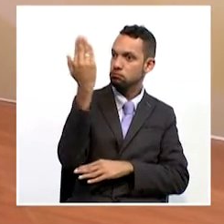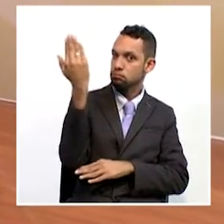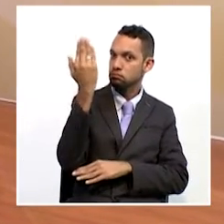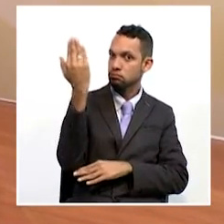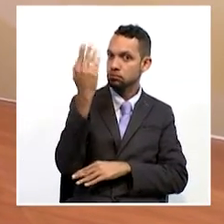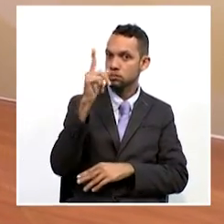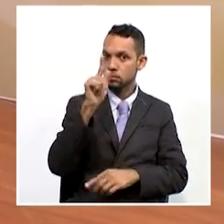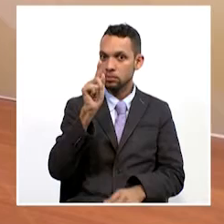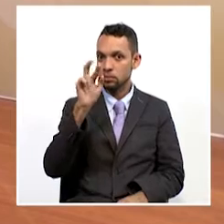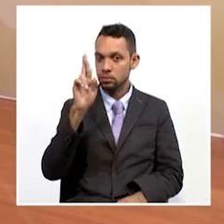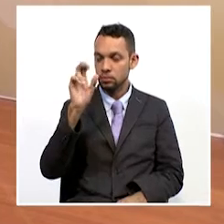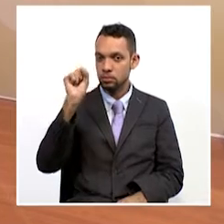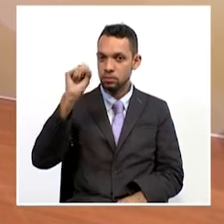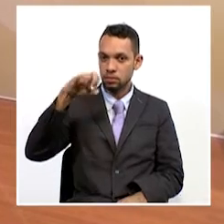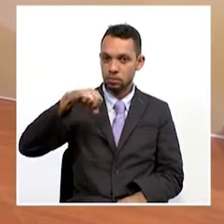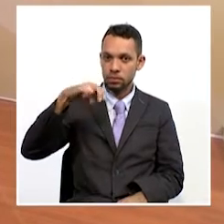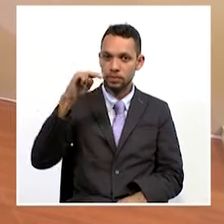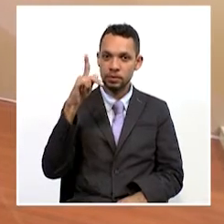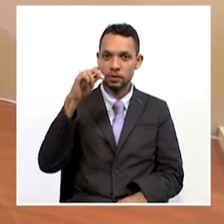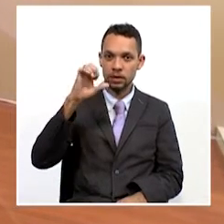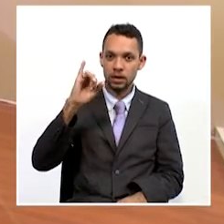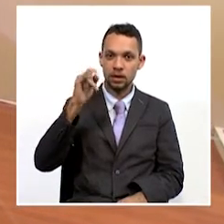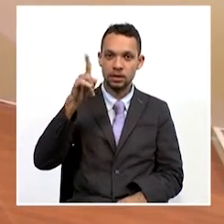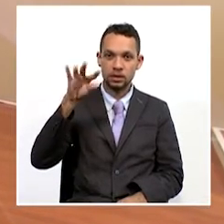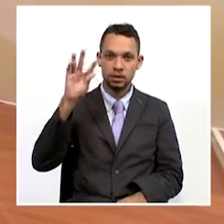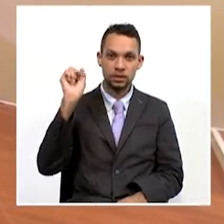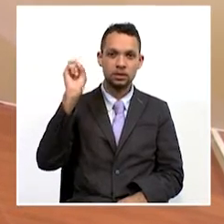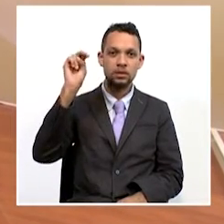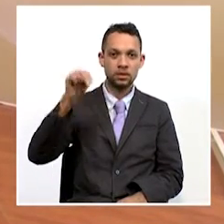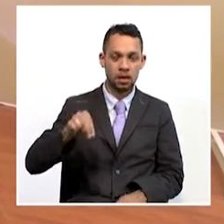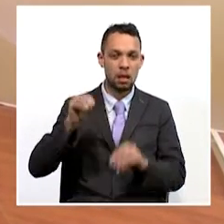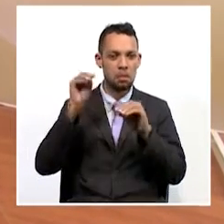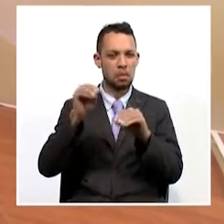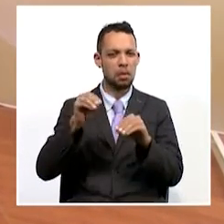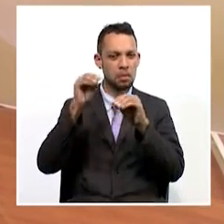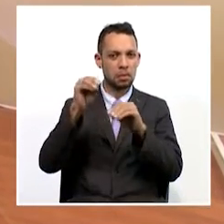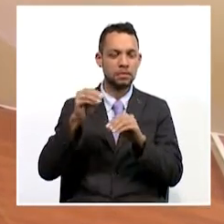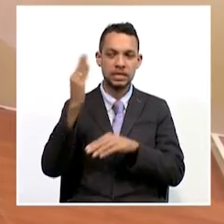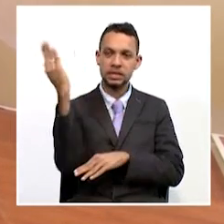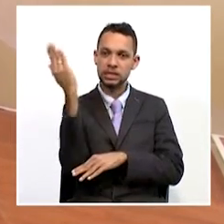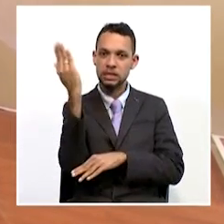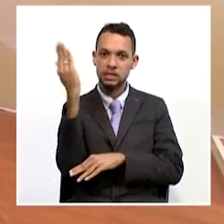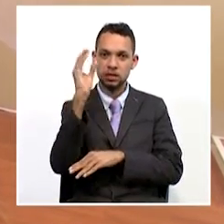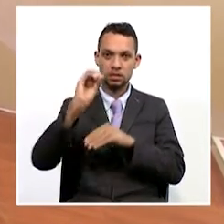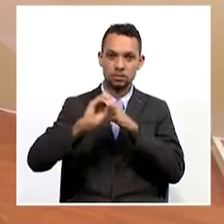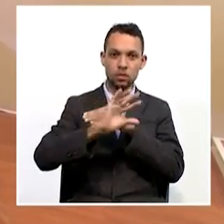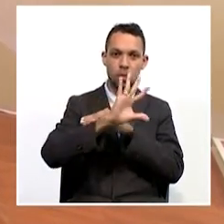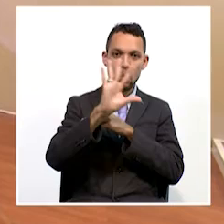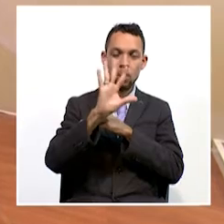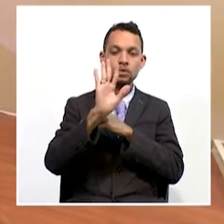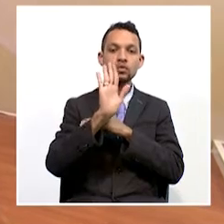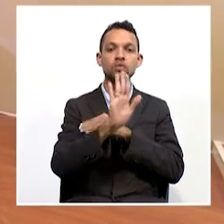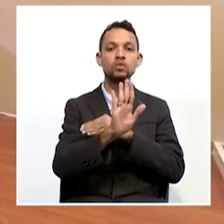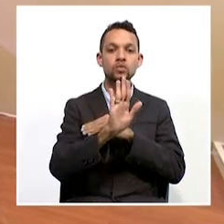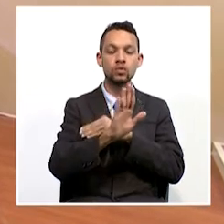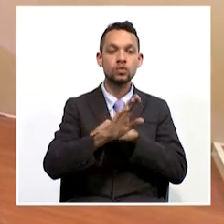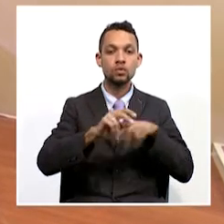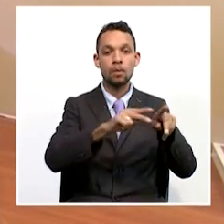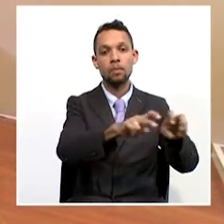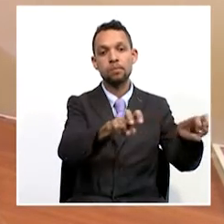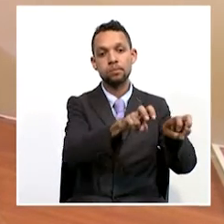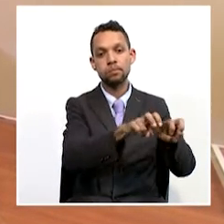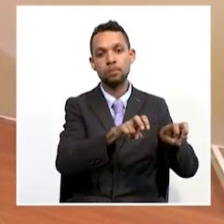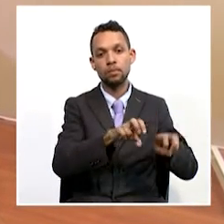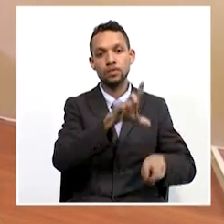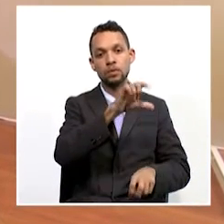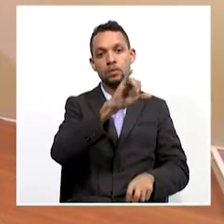Frankenstein es la película del Cineforo del Papel a la Pantalla que se debatirá y proyectará este jueves 16 de marzo en el Centro Cultural Lucio Tejada